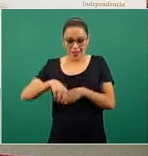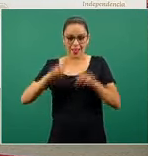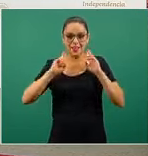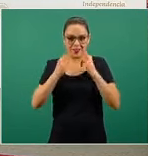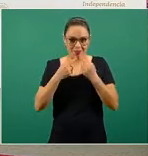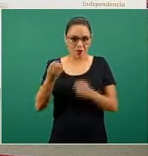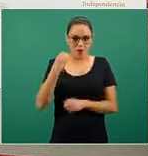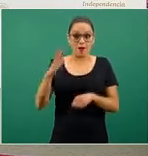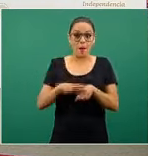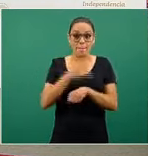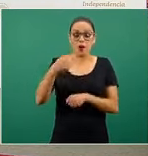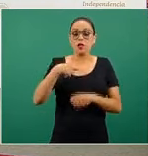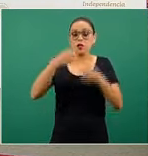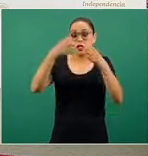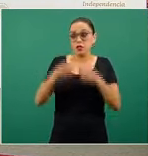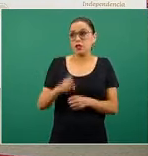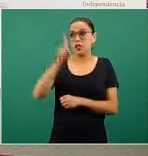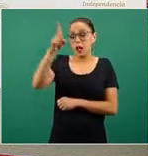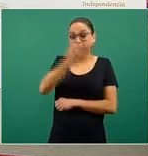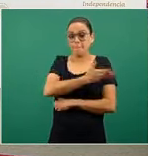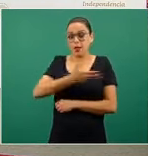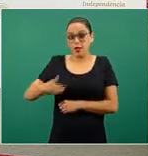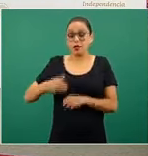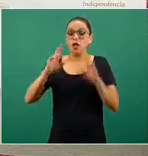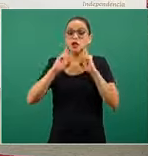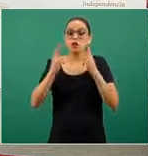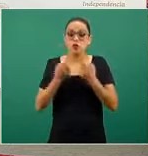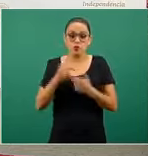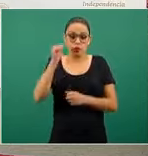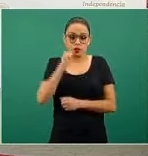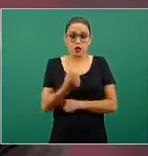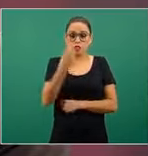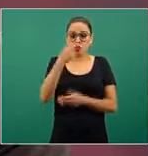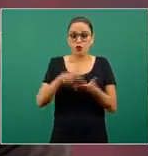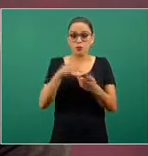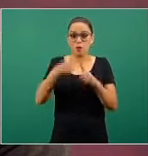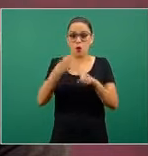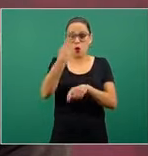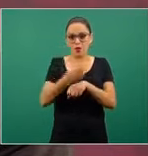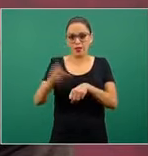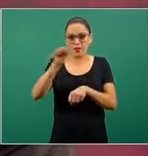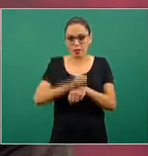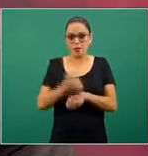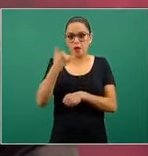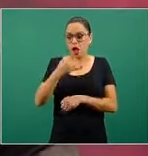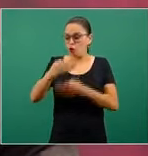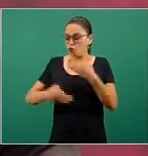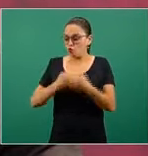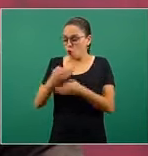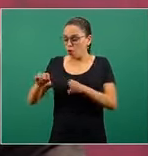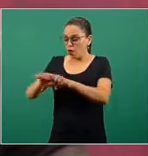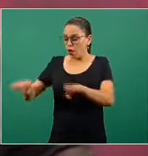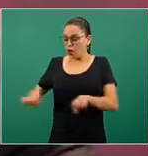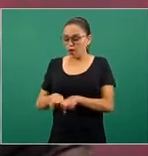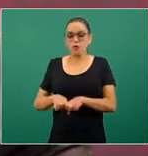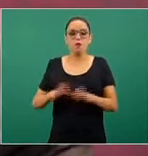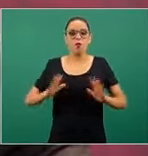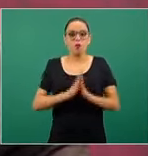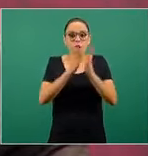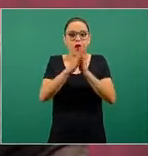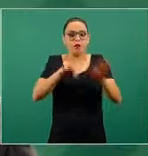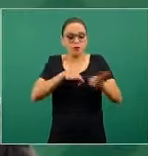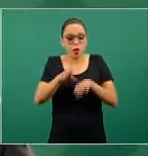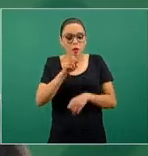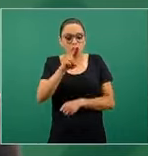la sesión que tenemos 2 veces a la semana con el presidente y con todo el gabinete que está participando en COVID, y esa fue una de las reflexiones. Vamos a